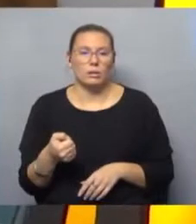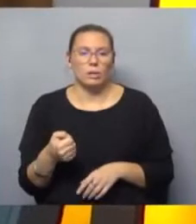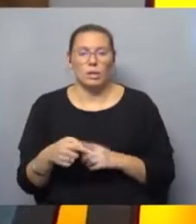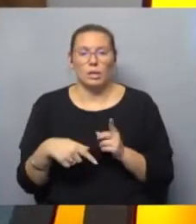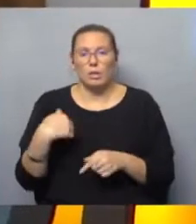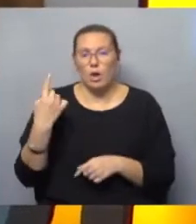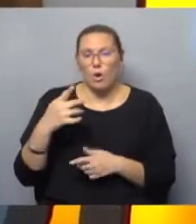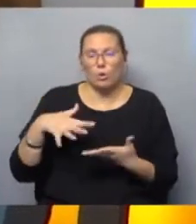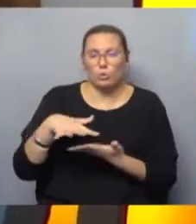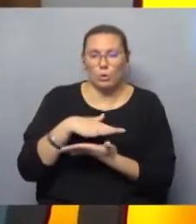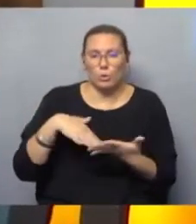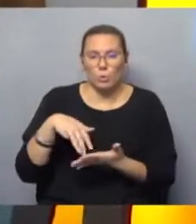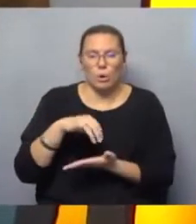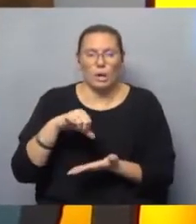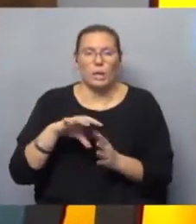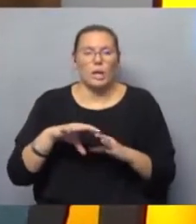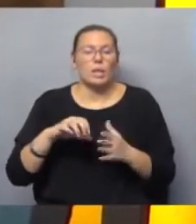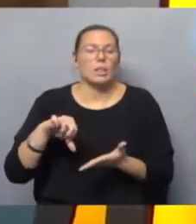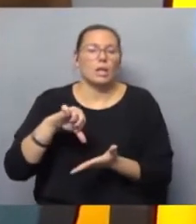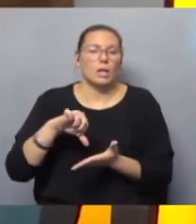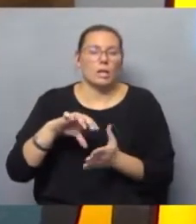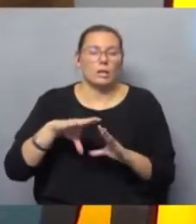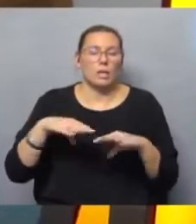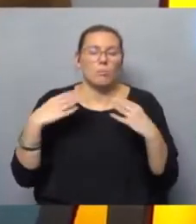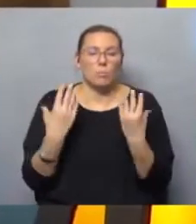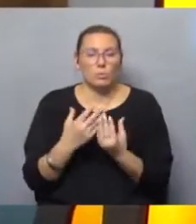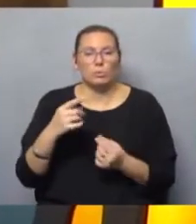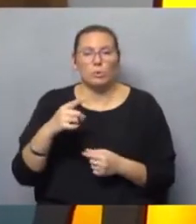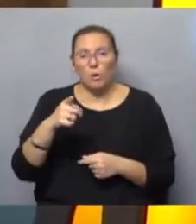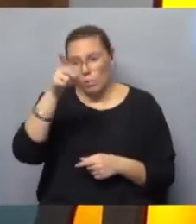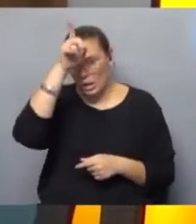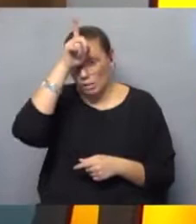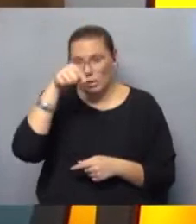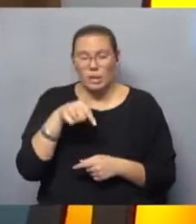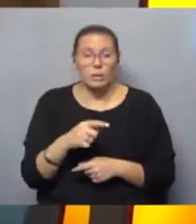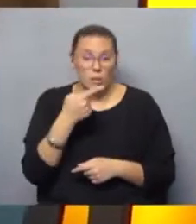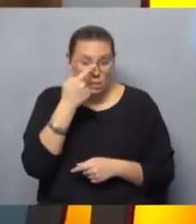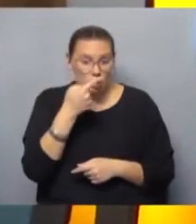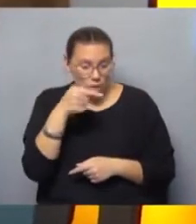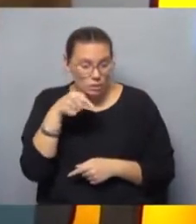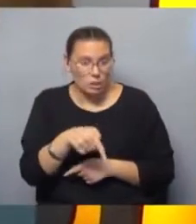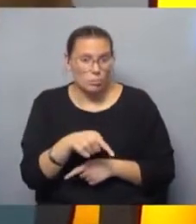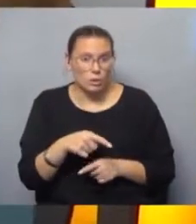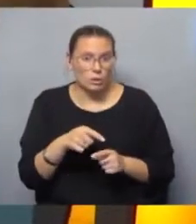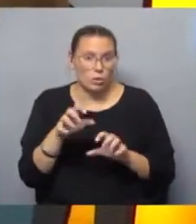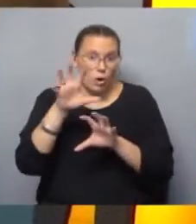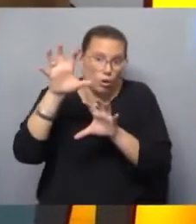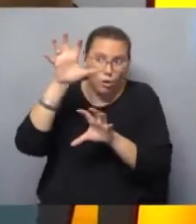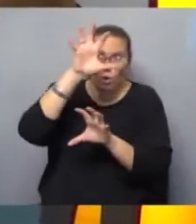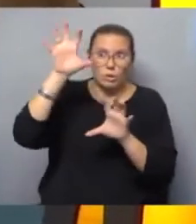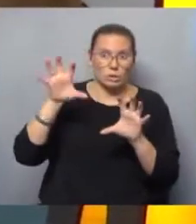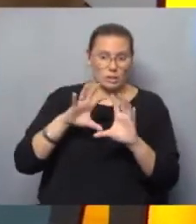otras partes del mundo, como alemanes, o que les interesa esa estructura, porque es una estructura de escala Claro.